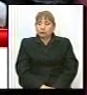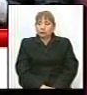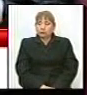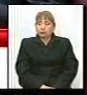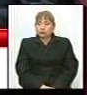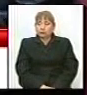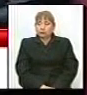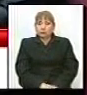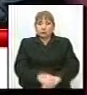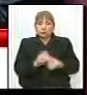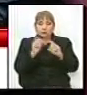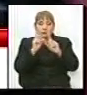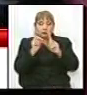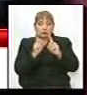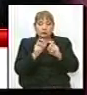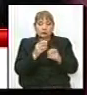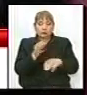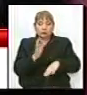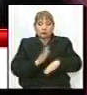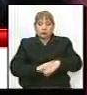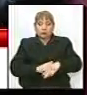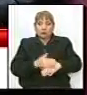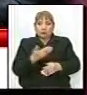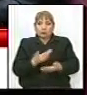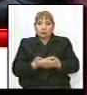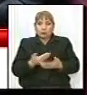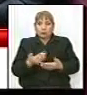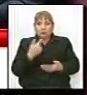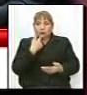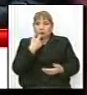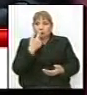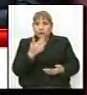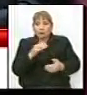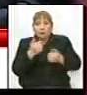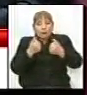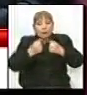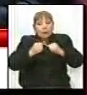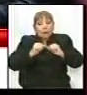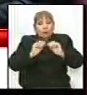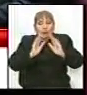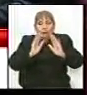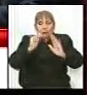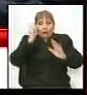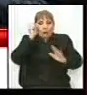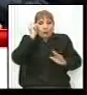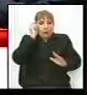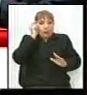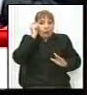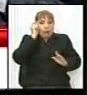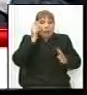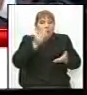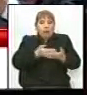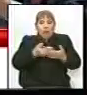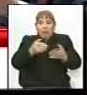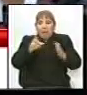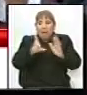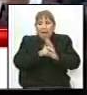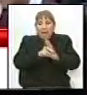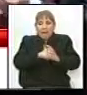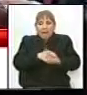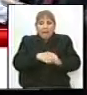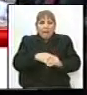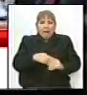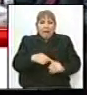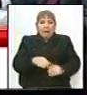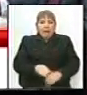La pregunta que se ha formulado es con relación a si hay la posibilidad, entendemos así la pregunta, legal,